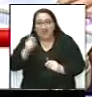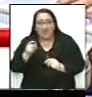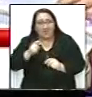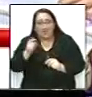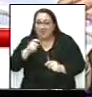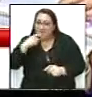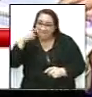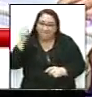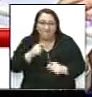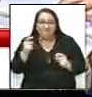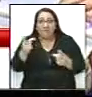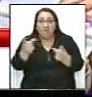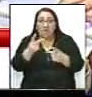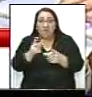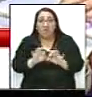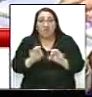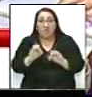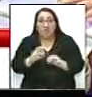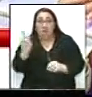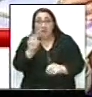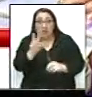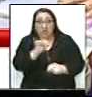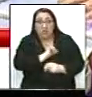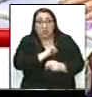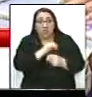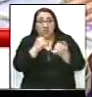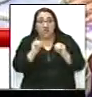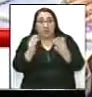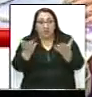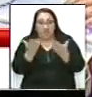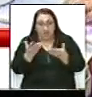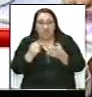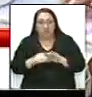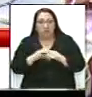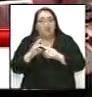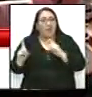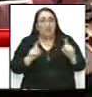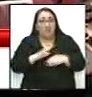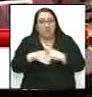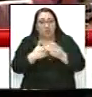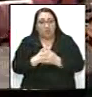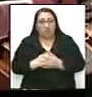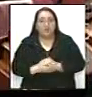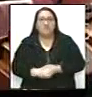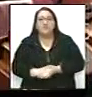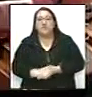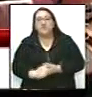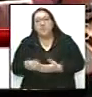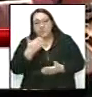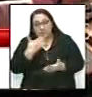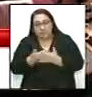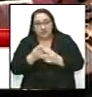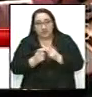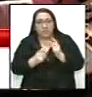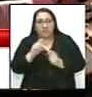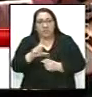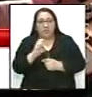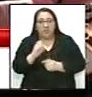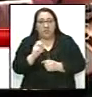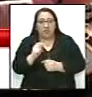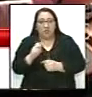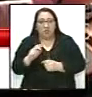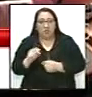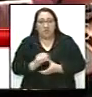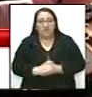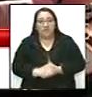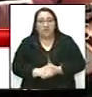deben constituir una prioridad en el debate nacional. Gracias. Gracias, congresista Letona.